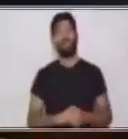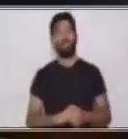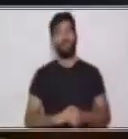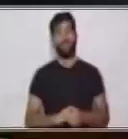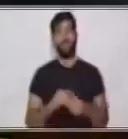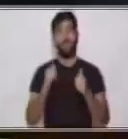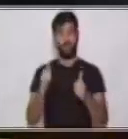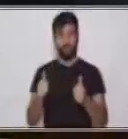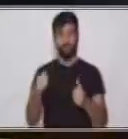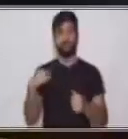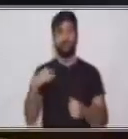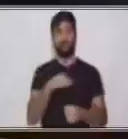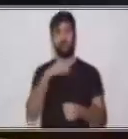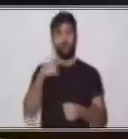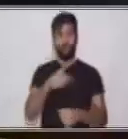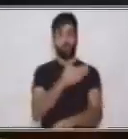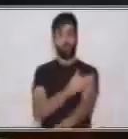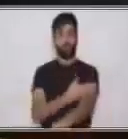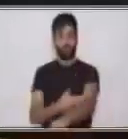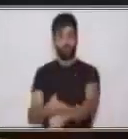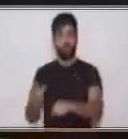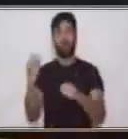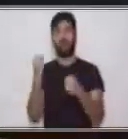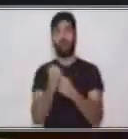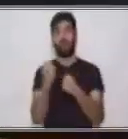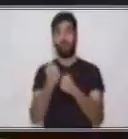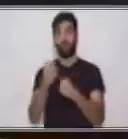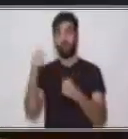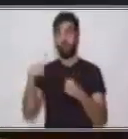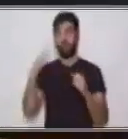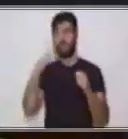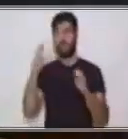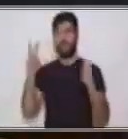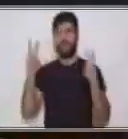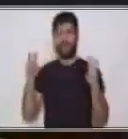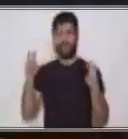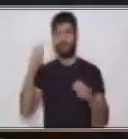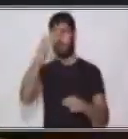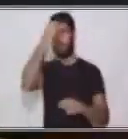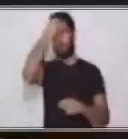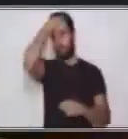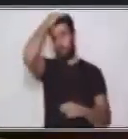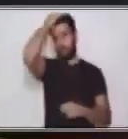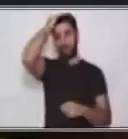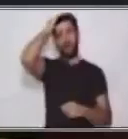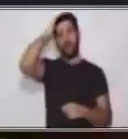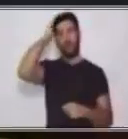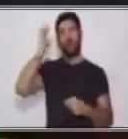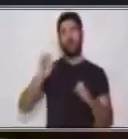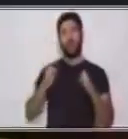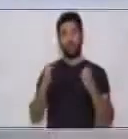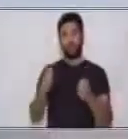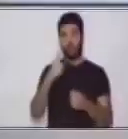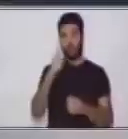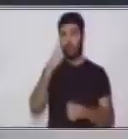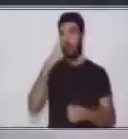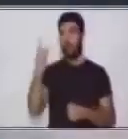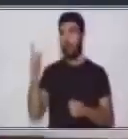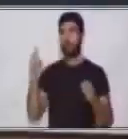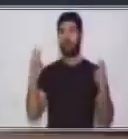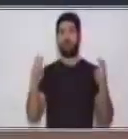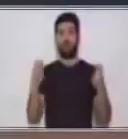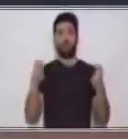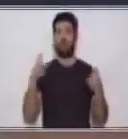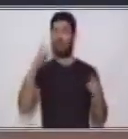Y así vamos a dar nosotros inicio entonces a nuestro tema. Y este tema, pues nosotros podemos identificar que es como